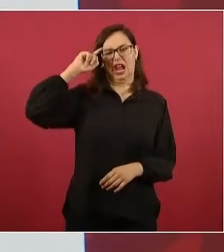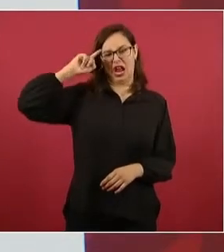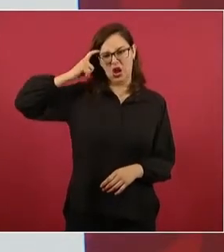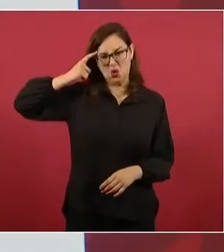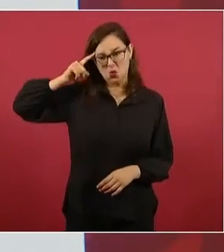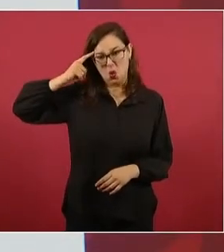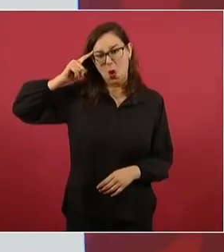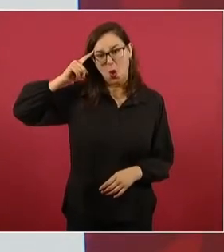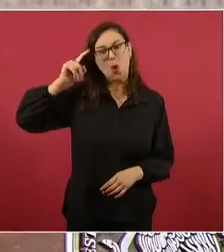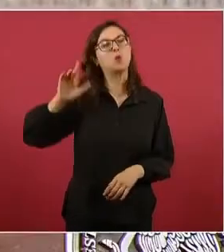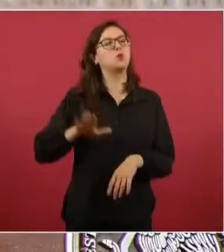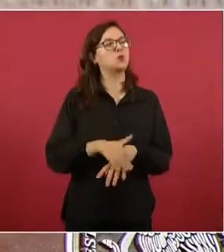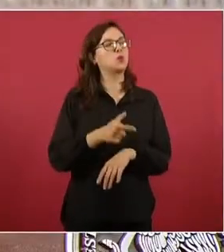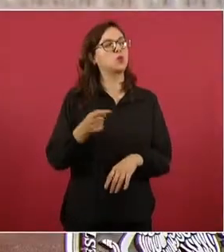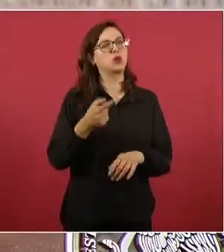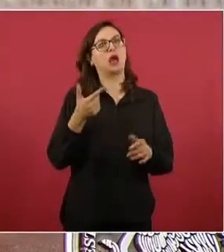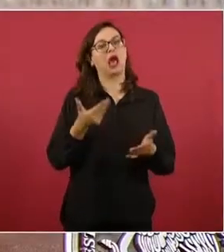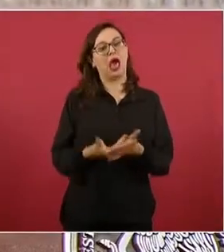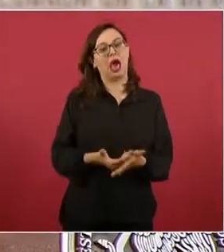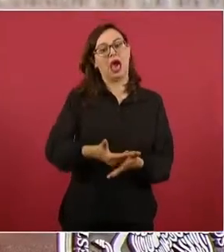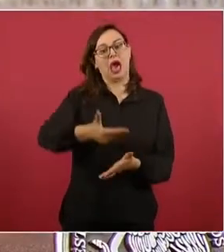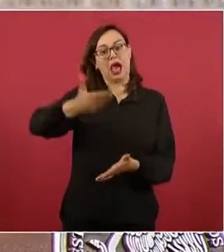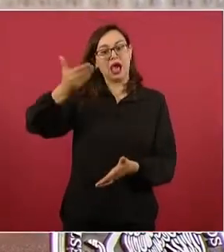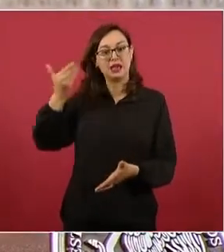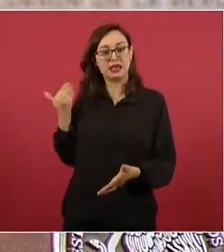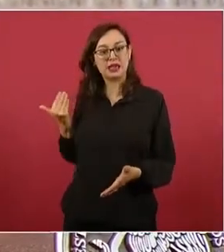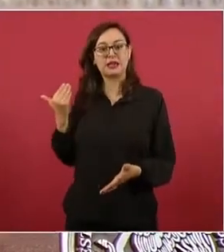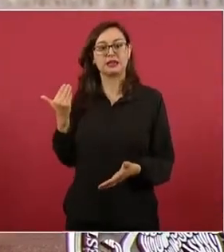Los de Assange,